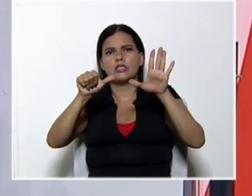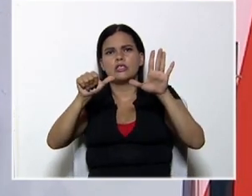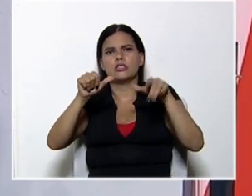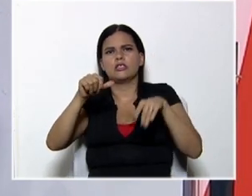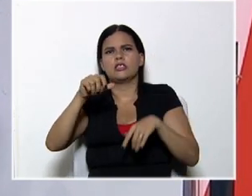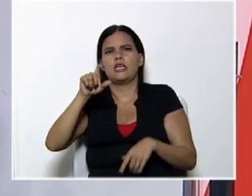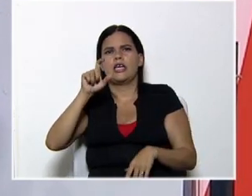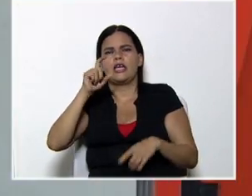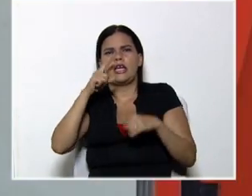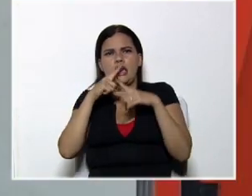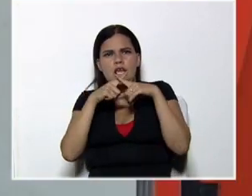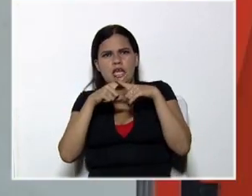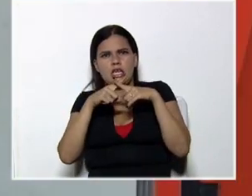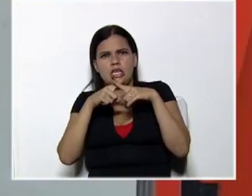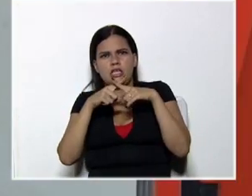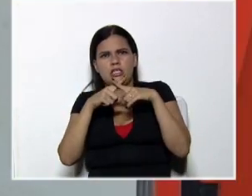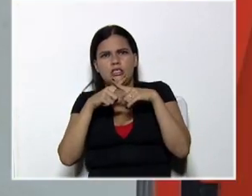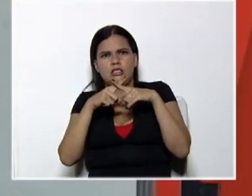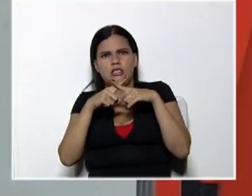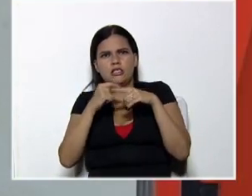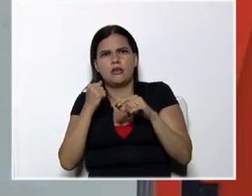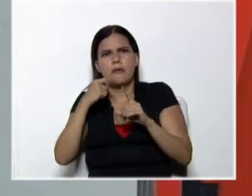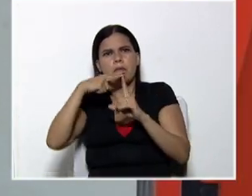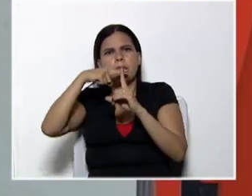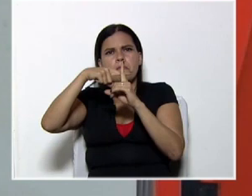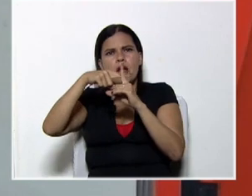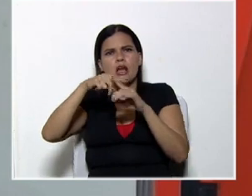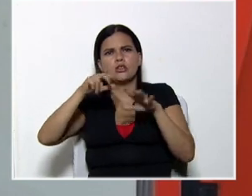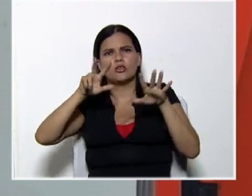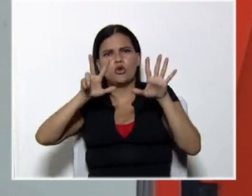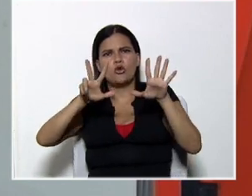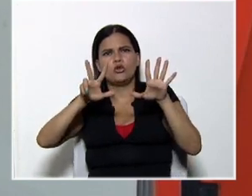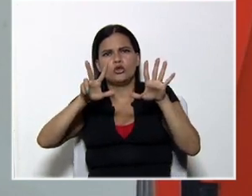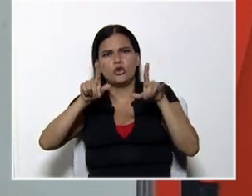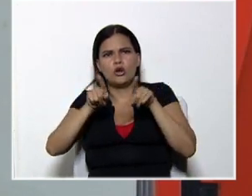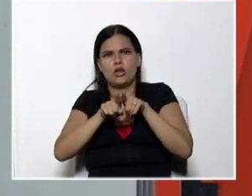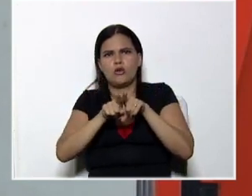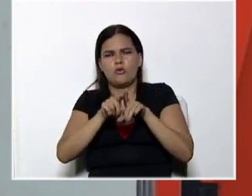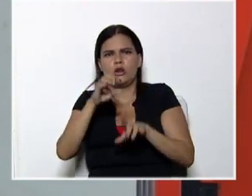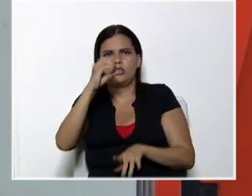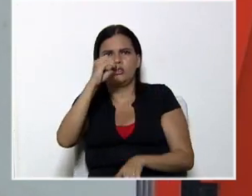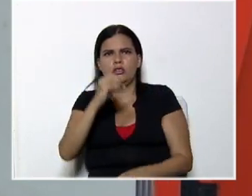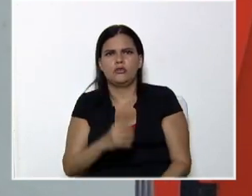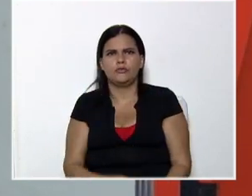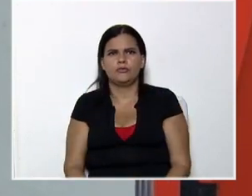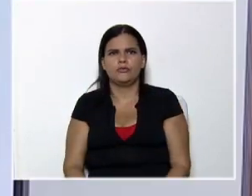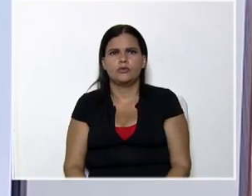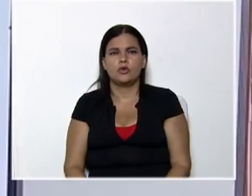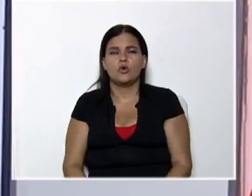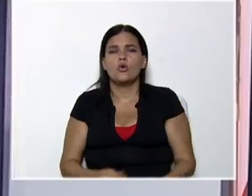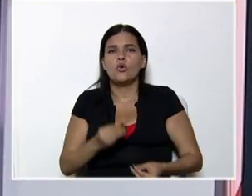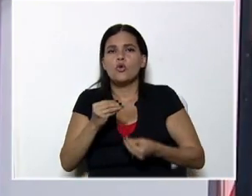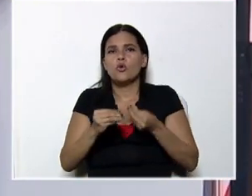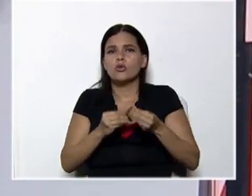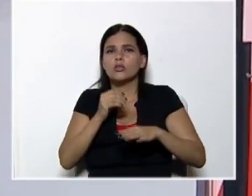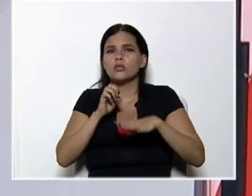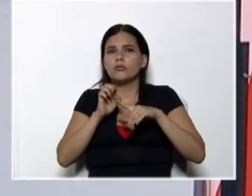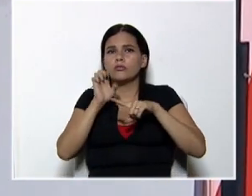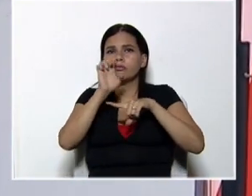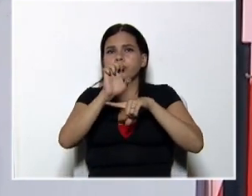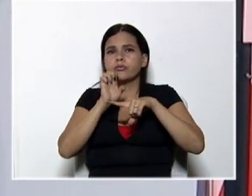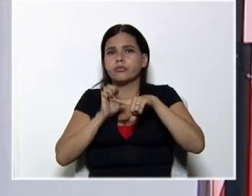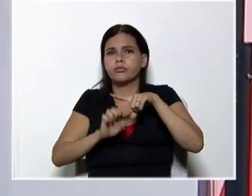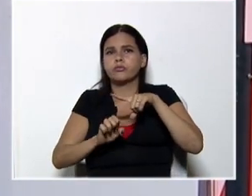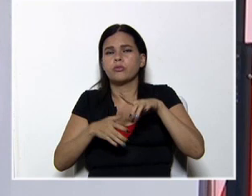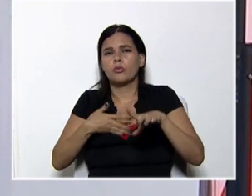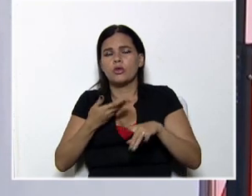más 8 y le igualamos a 0, es igual a 0. Aplicando la fórmula tendríamos entonces